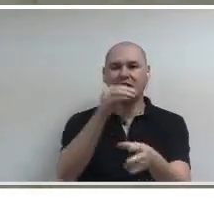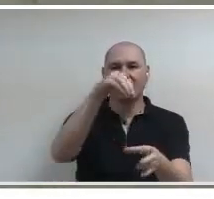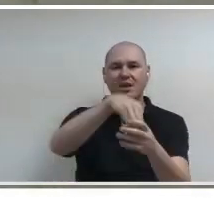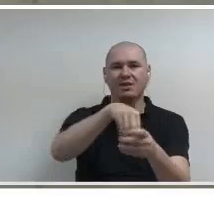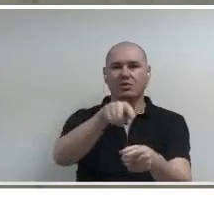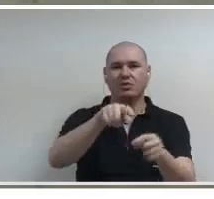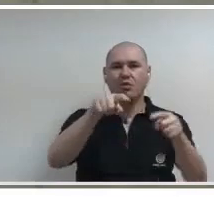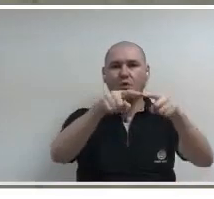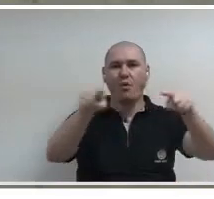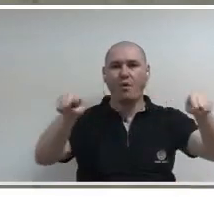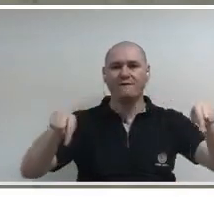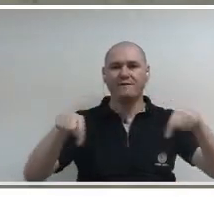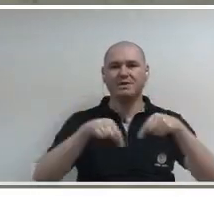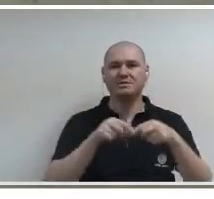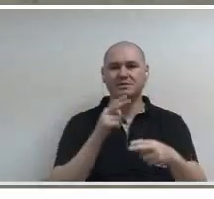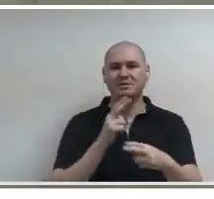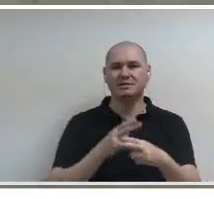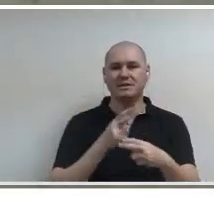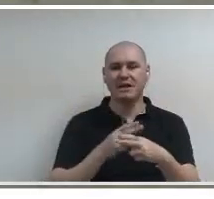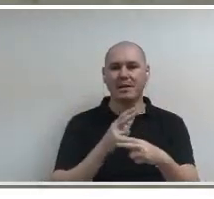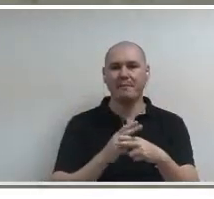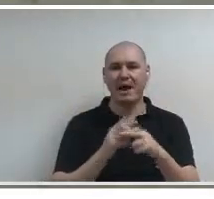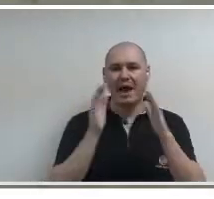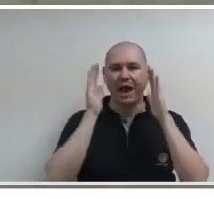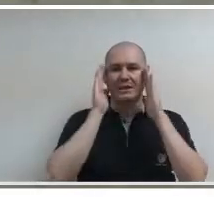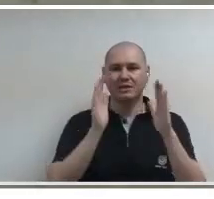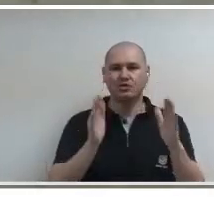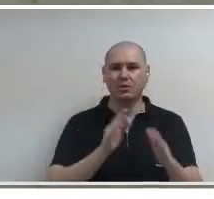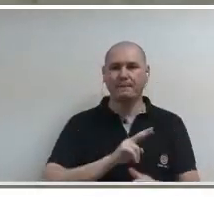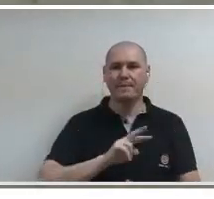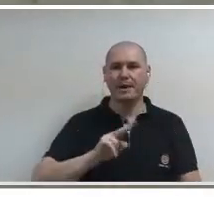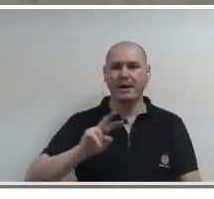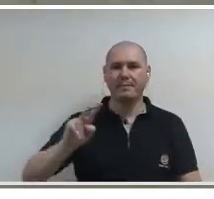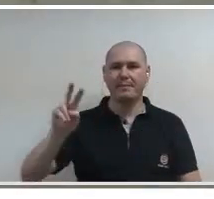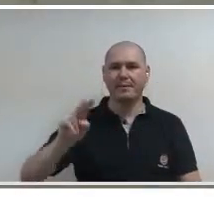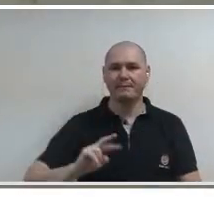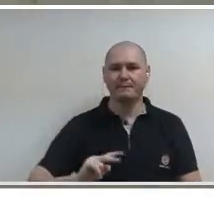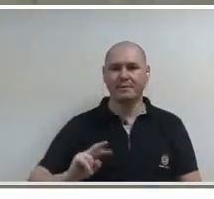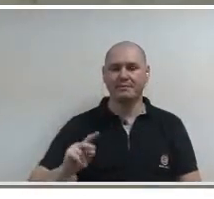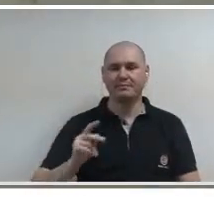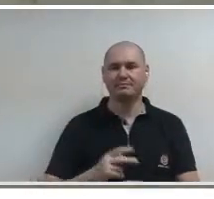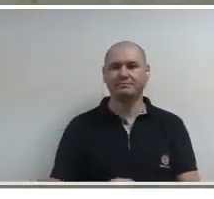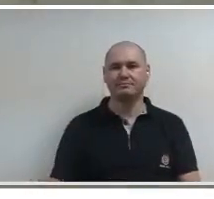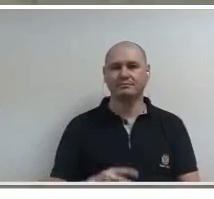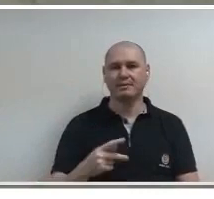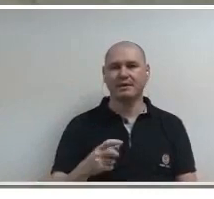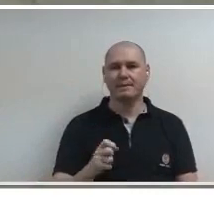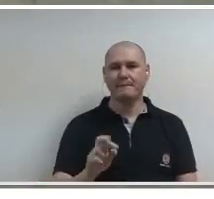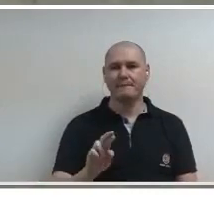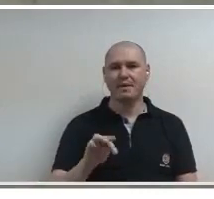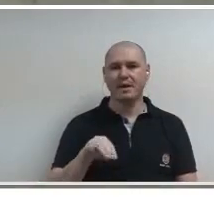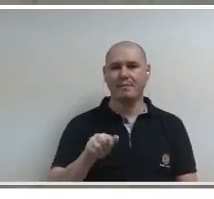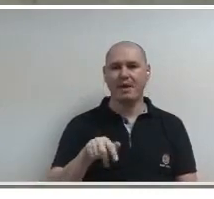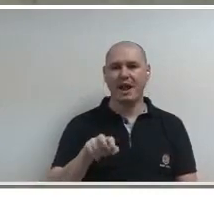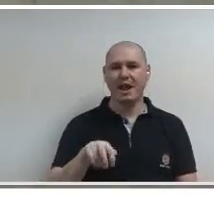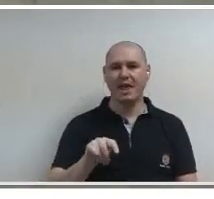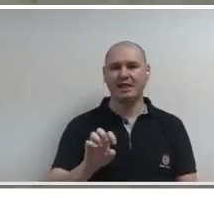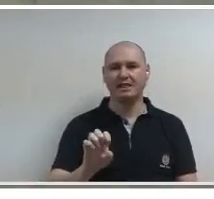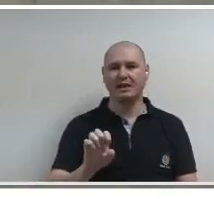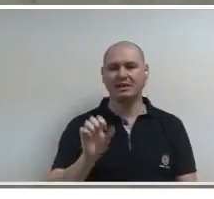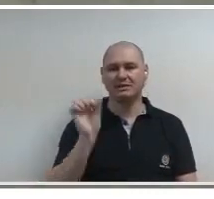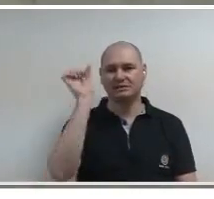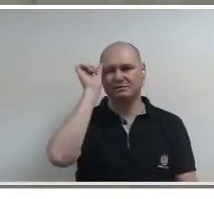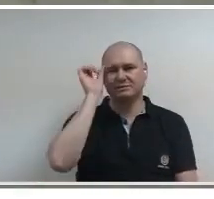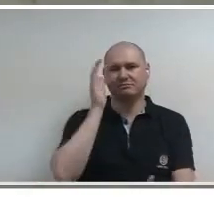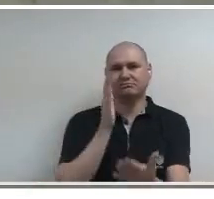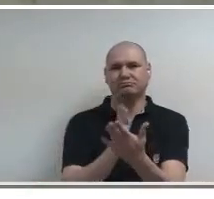si humiva corresponde, las medidas de o urgencia resolveta para su jaecuera, posterior pe, remisión medida, de vuelta a la Oficina de ñeco Garantías tebeba. Pedí